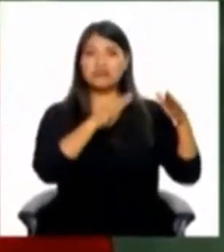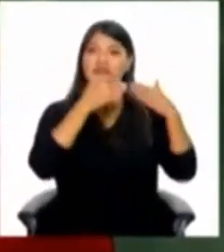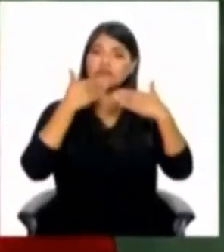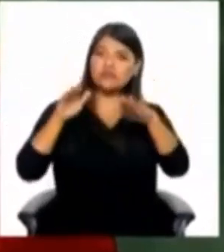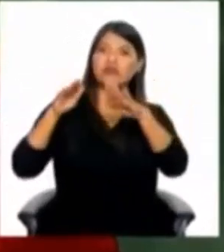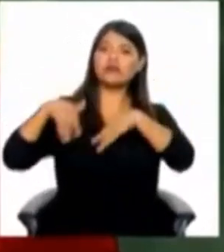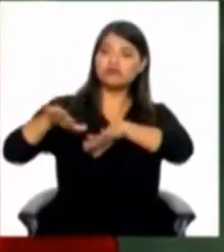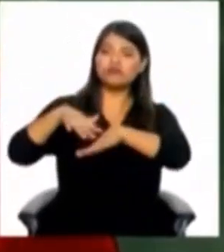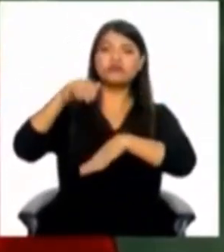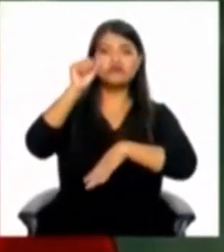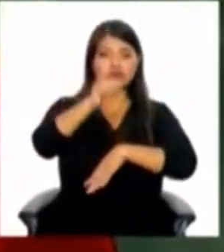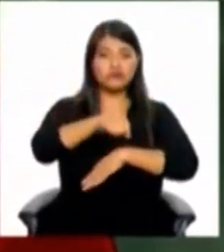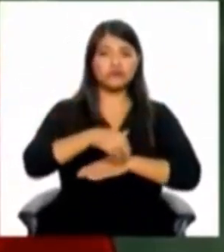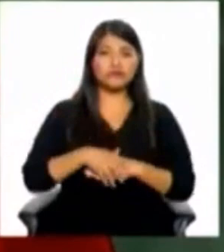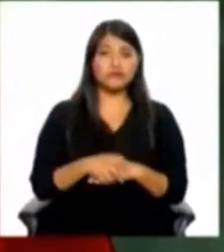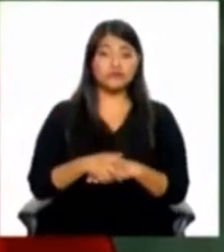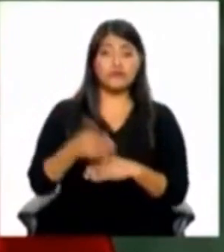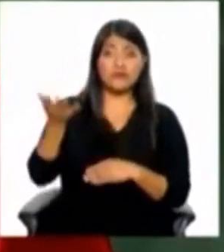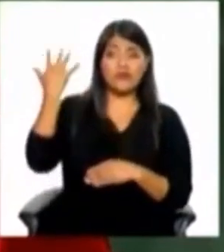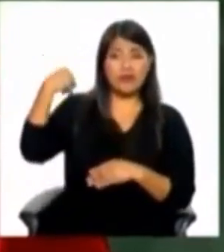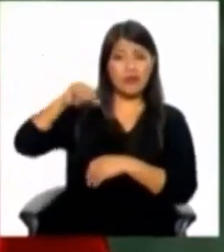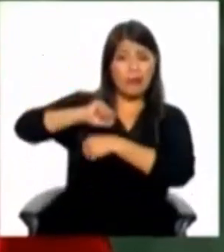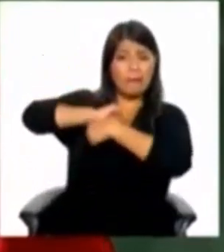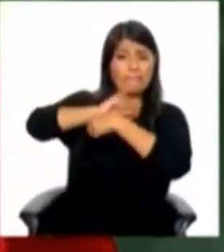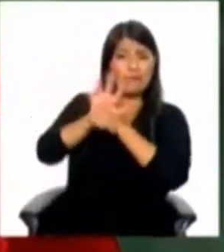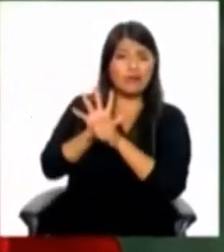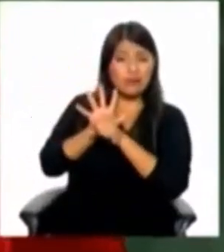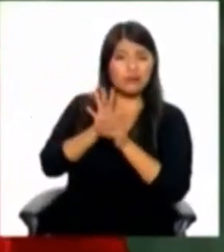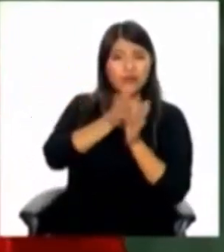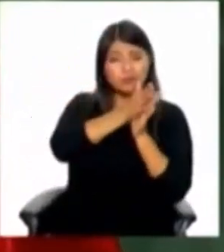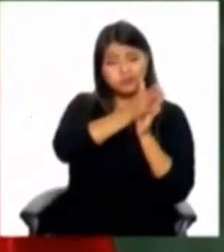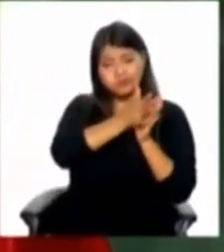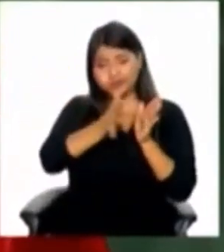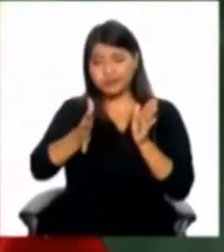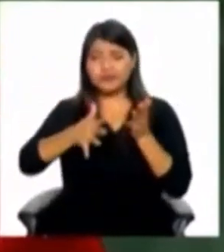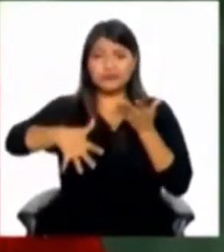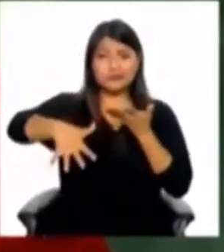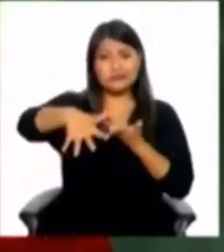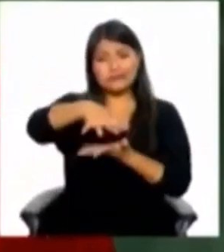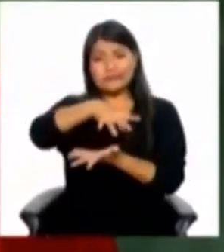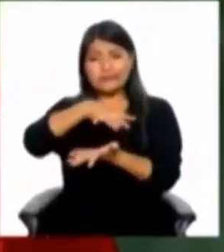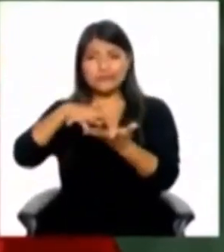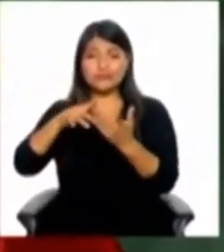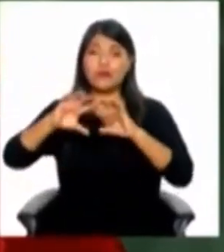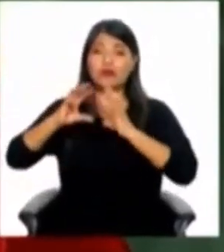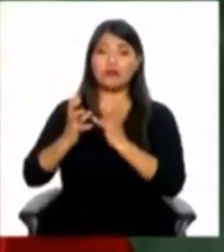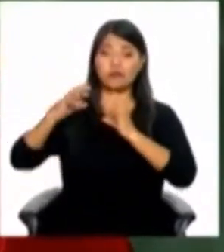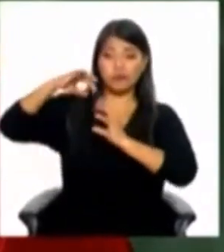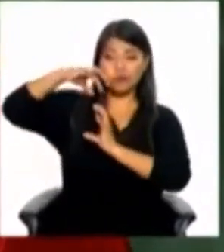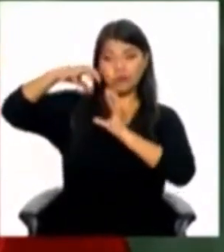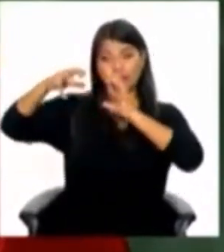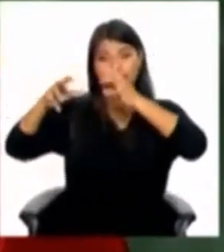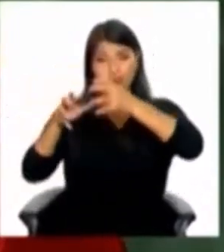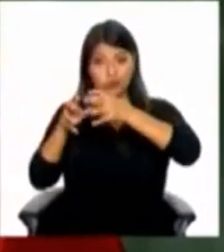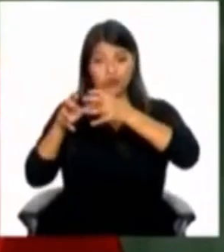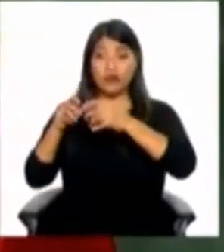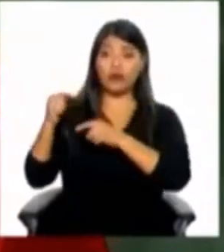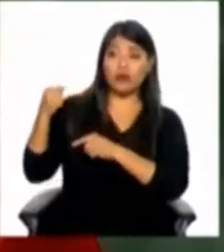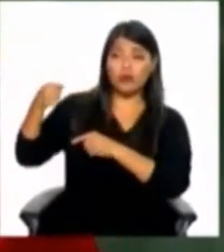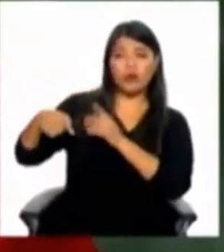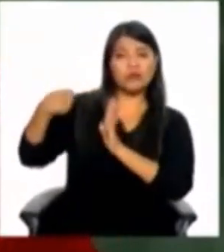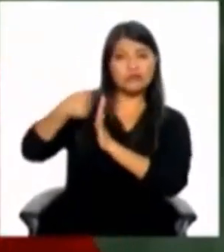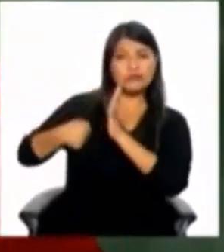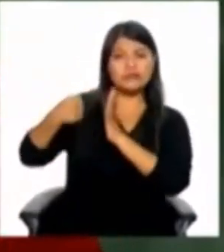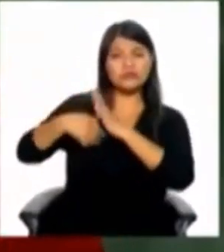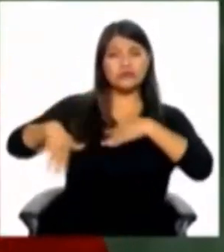crisis provocadas por la pandemia de la COVID-19, el cambio climático, las crecientes